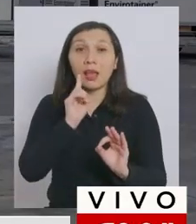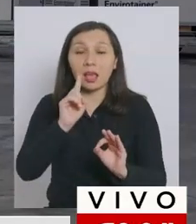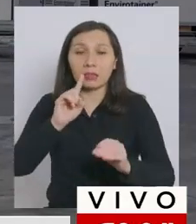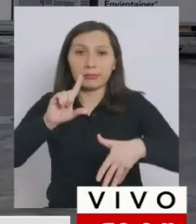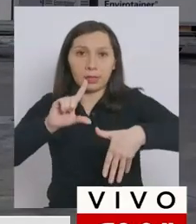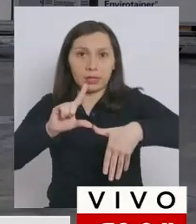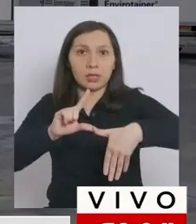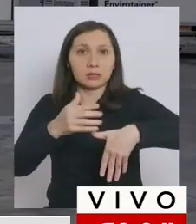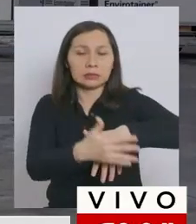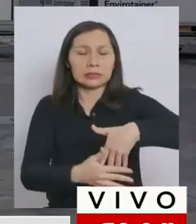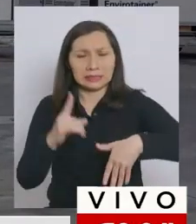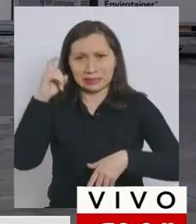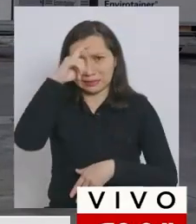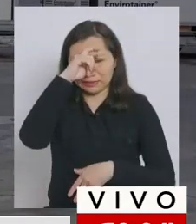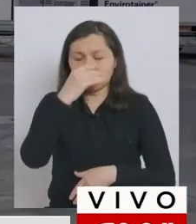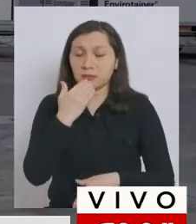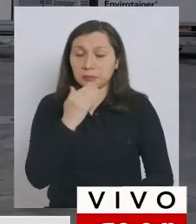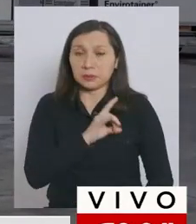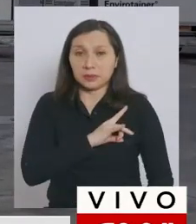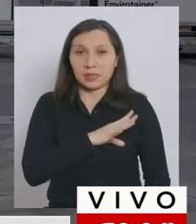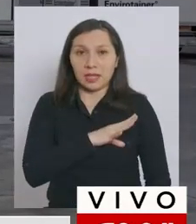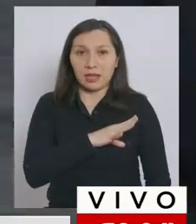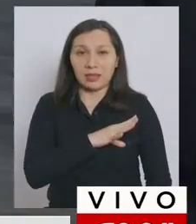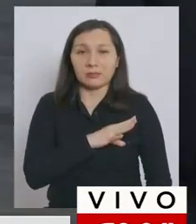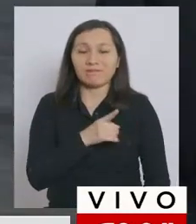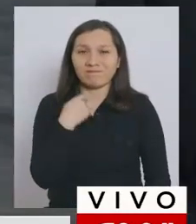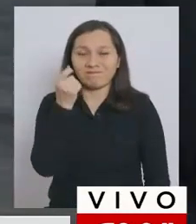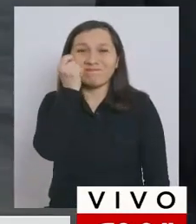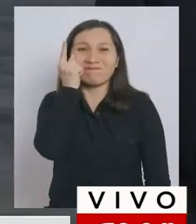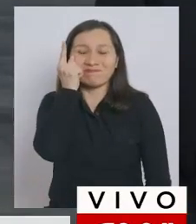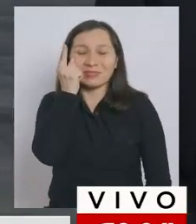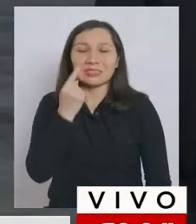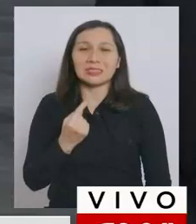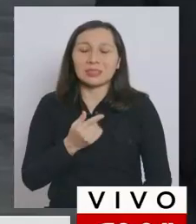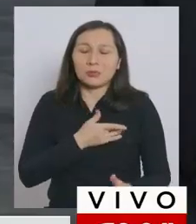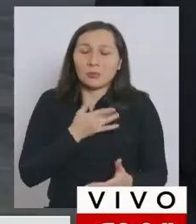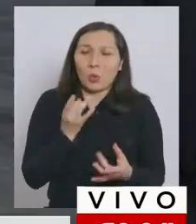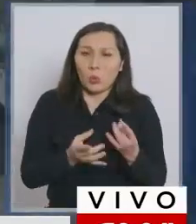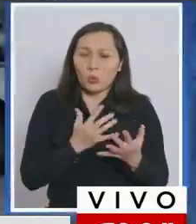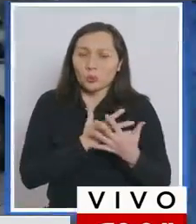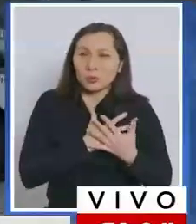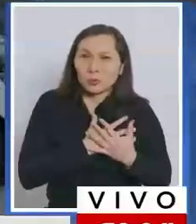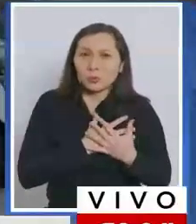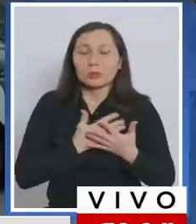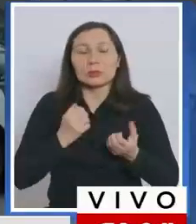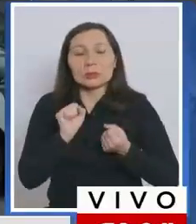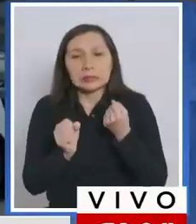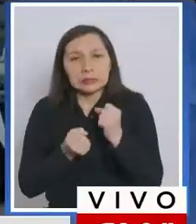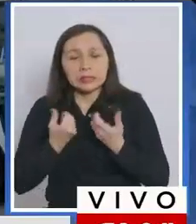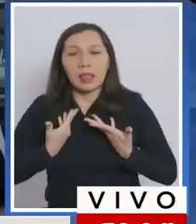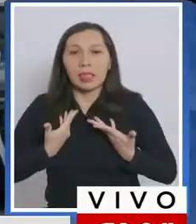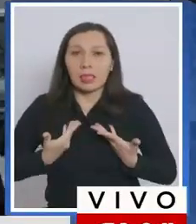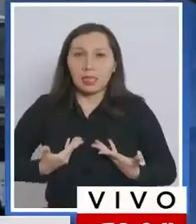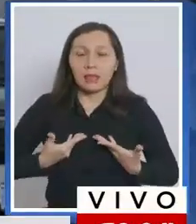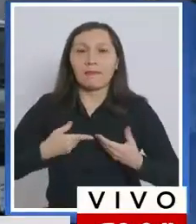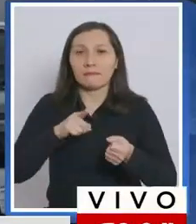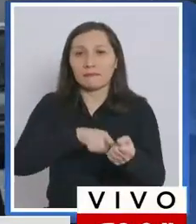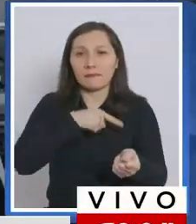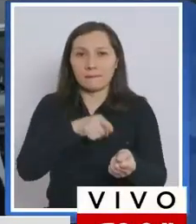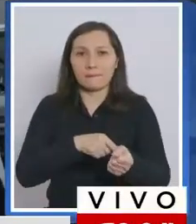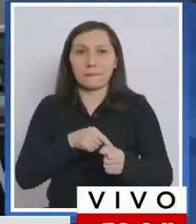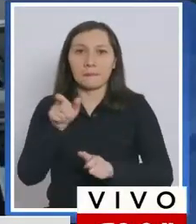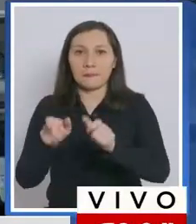américa latina y también en chile y sabemos que ha provocado dolor angustia cansancio a las familias